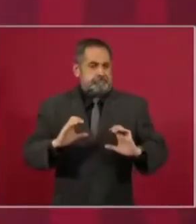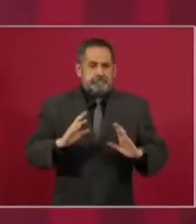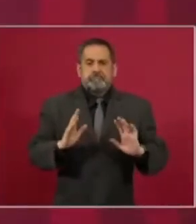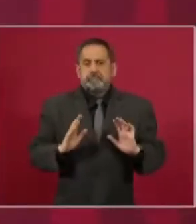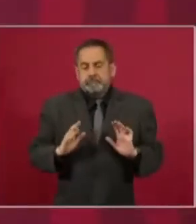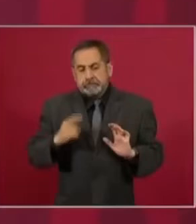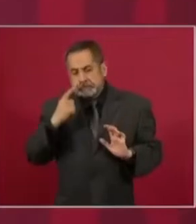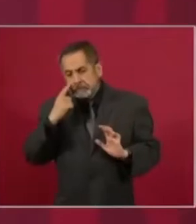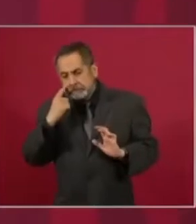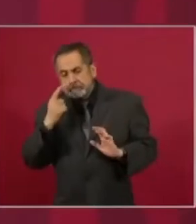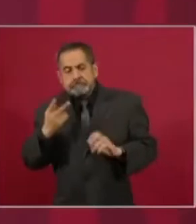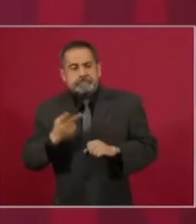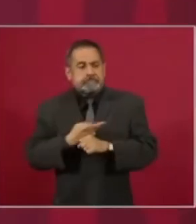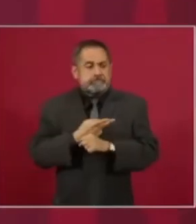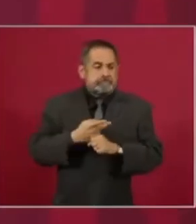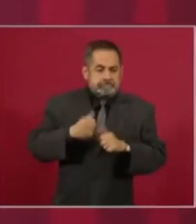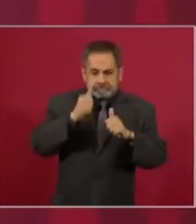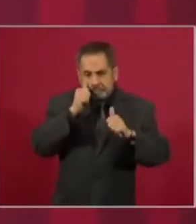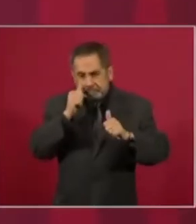atendiendo